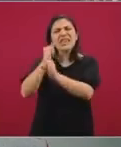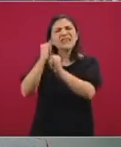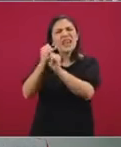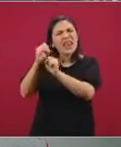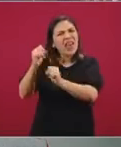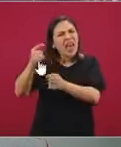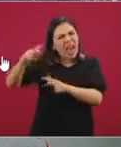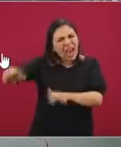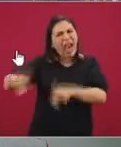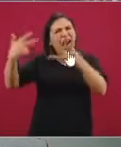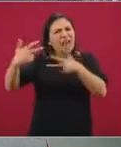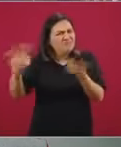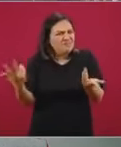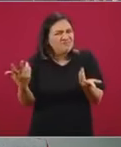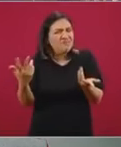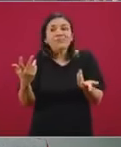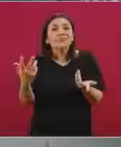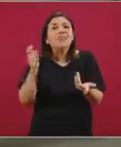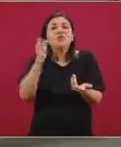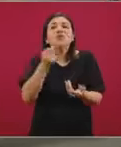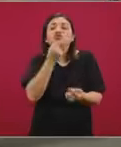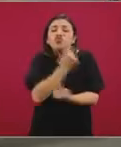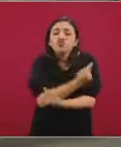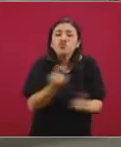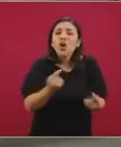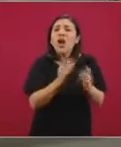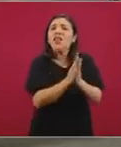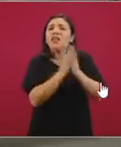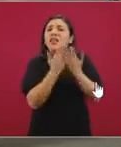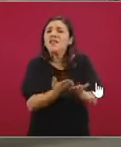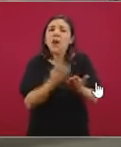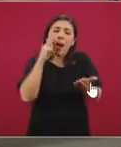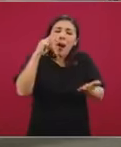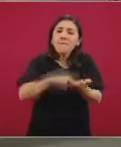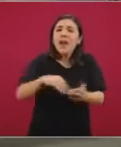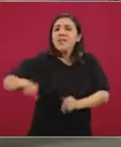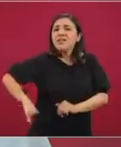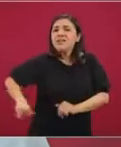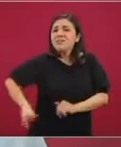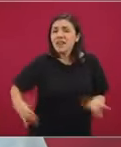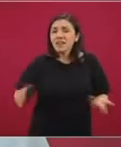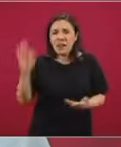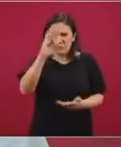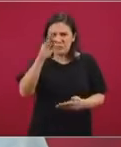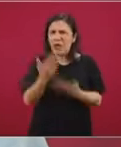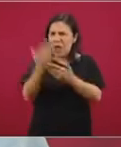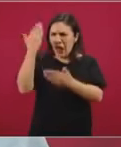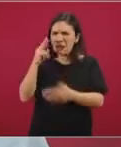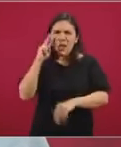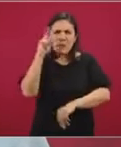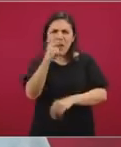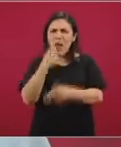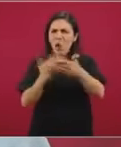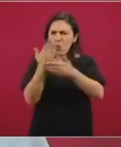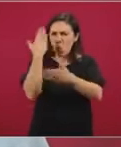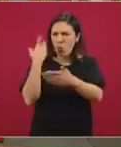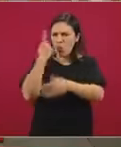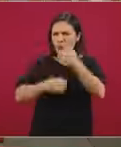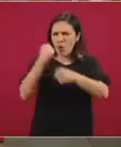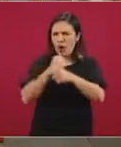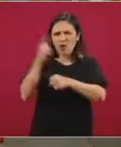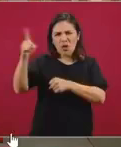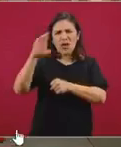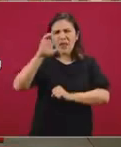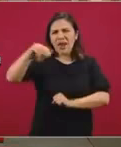cualquier otra feria? Porque es una feria infantil y juvenil. Entonces, en la feria, si alguien tuvo la oportunidad de estar el año pasado en el Centro de